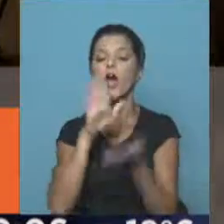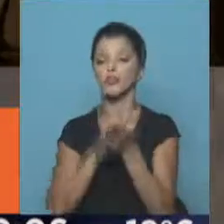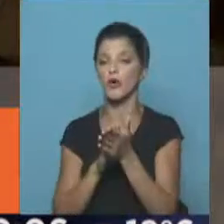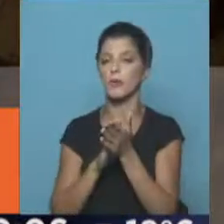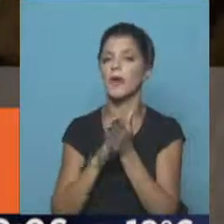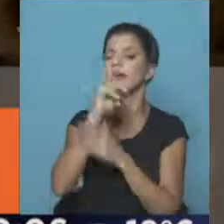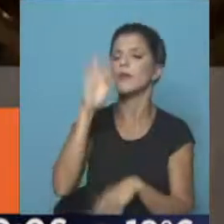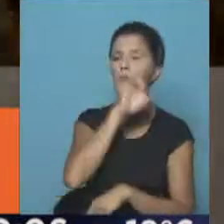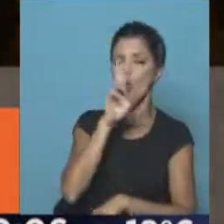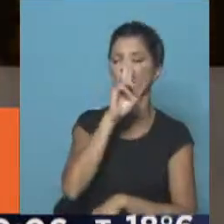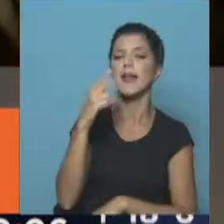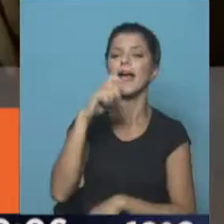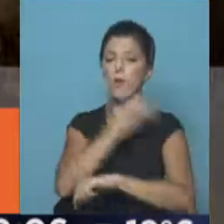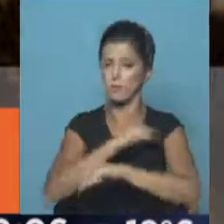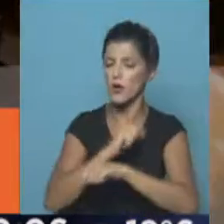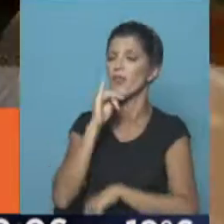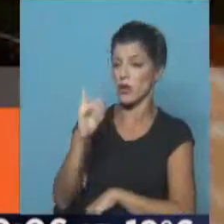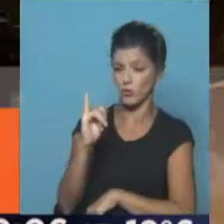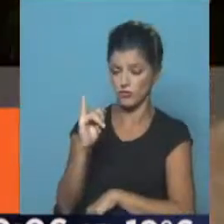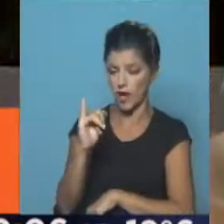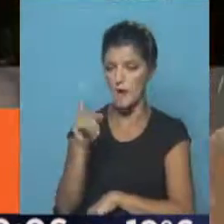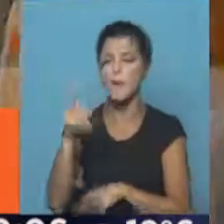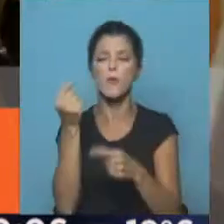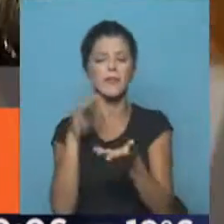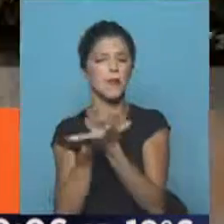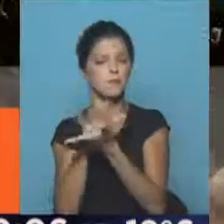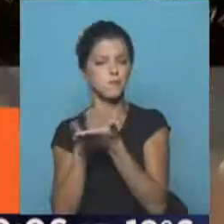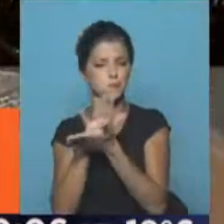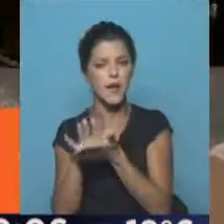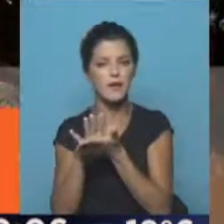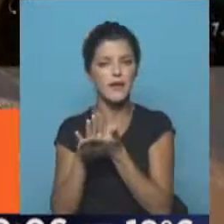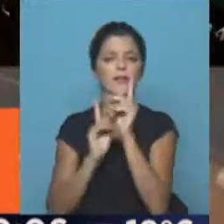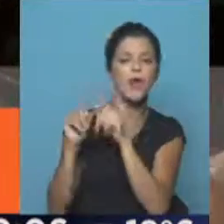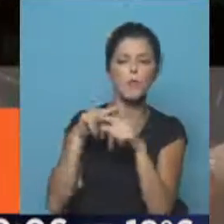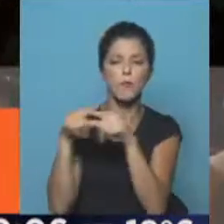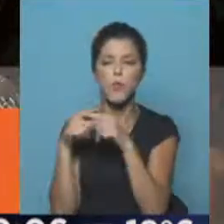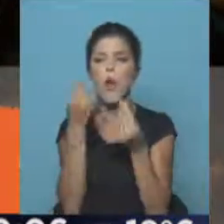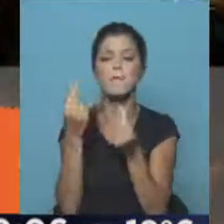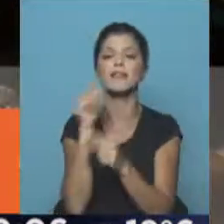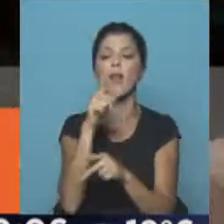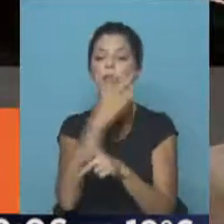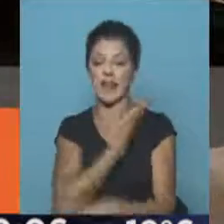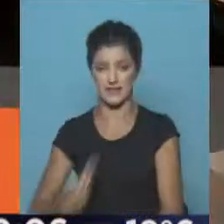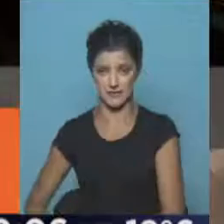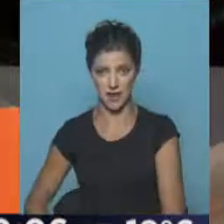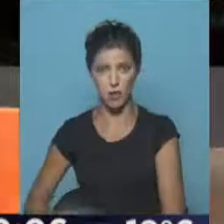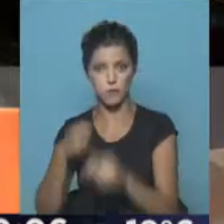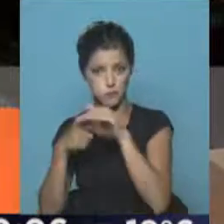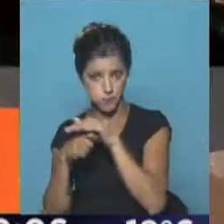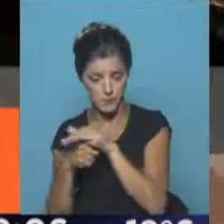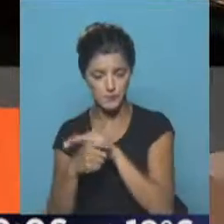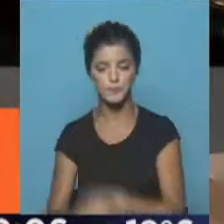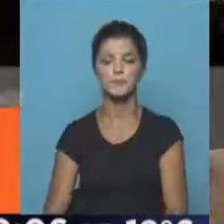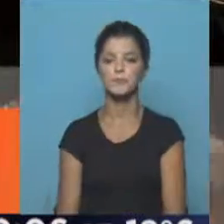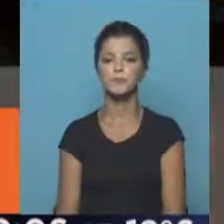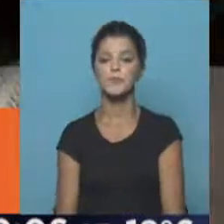la coalición cívica, Elisa Carrió, por presunto lavado de dinero y manejos irregulares de fondo durante su gestión al frente en la provincia. Scioli se